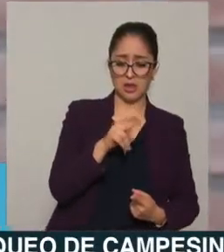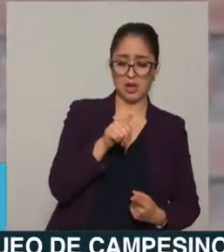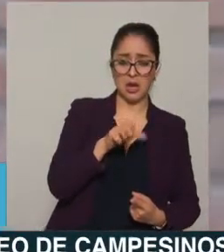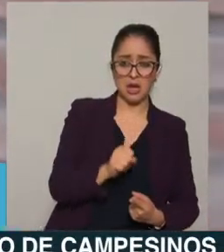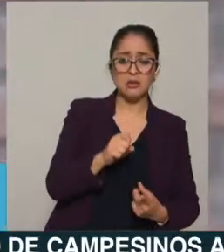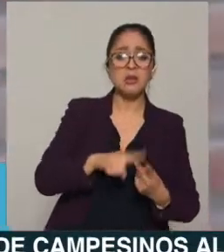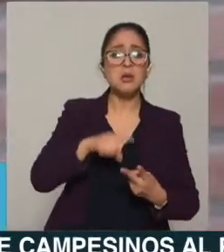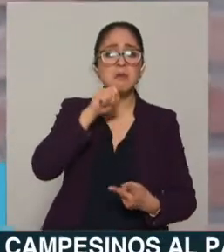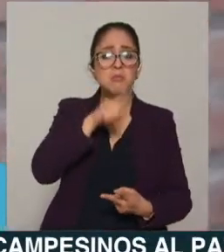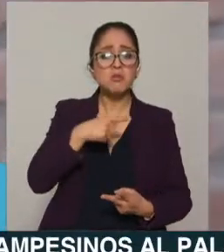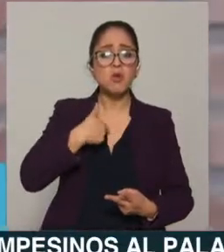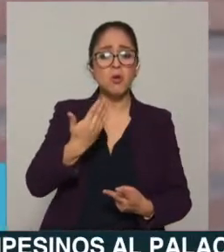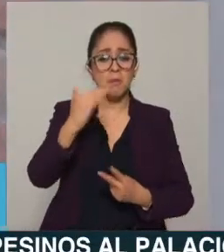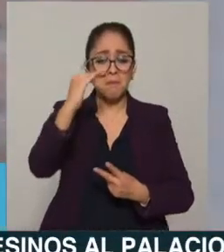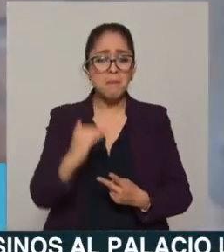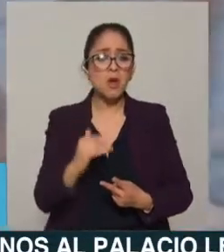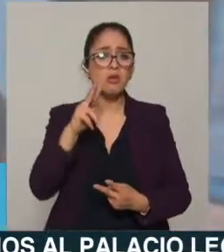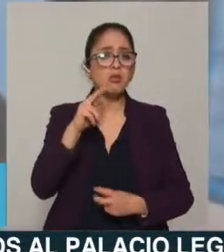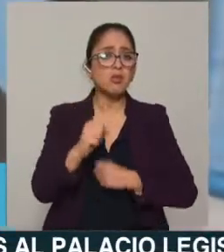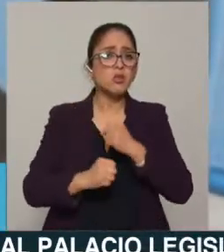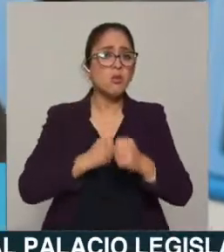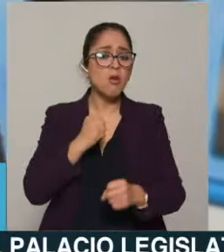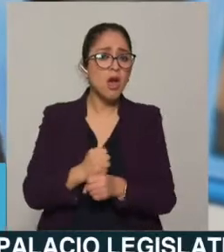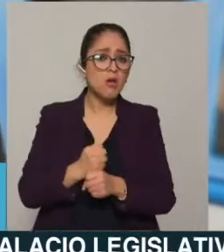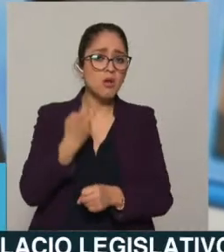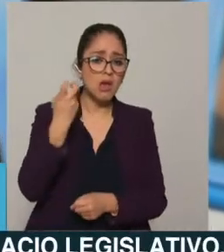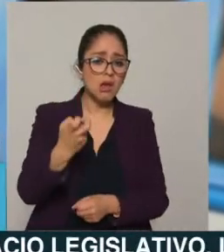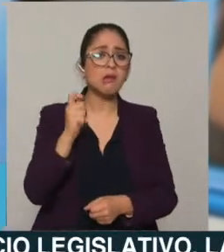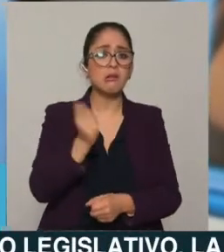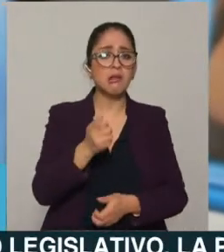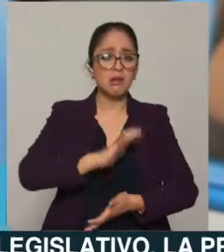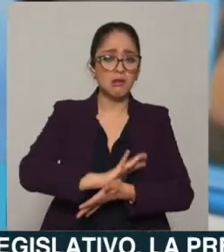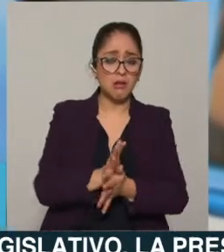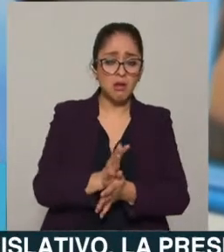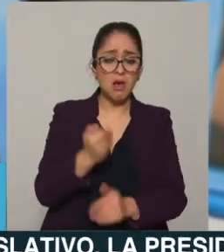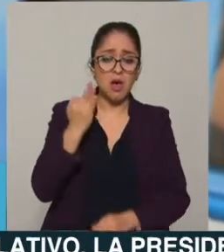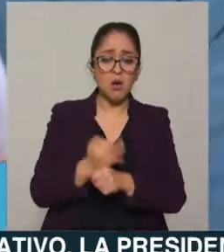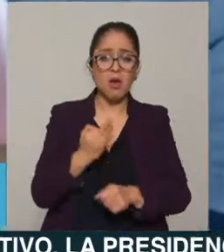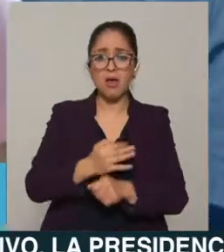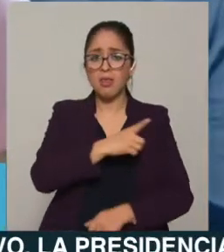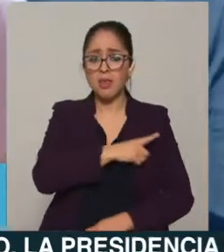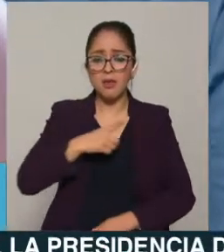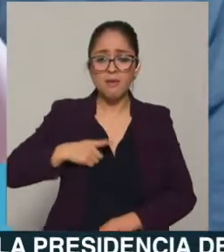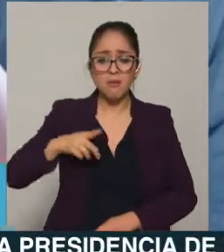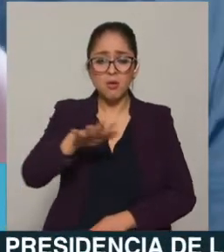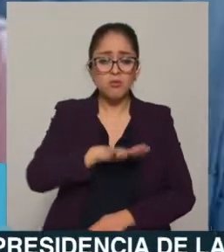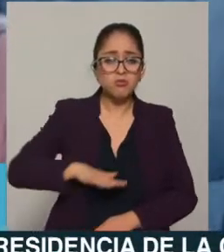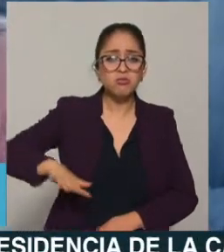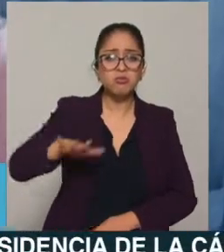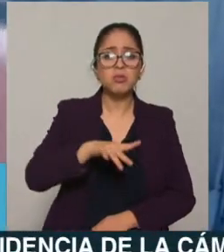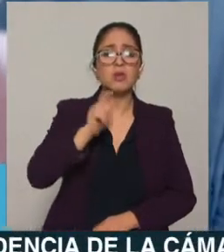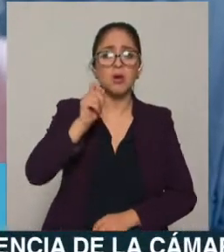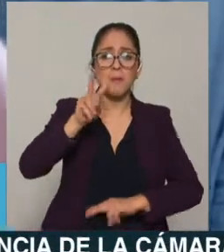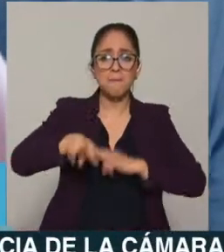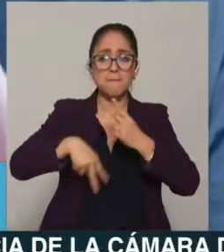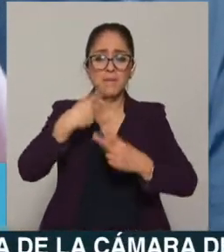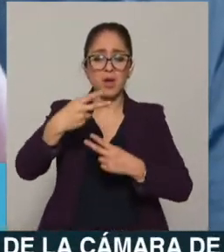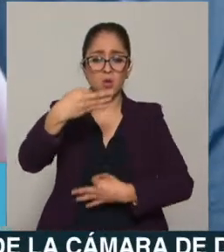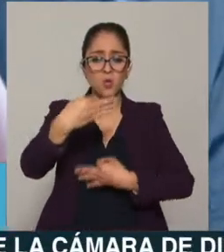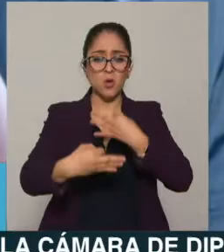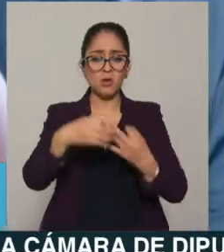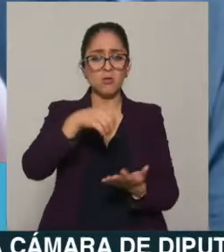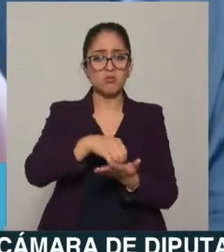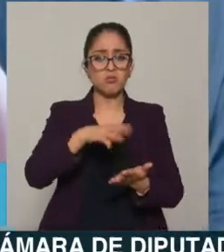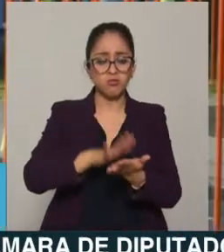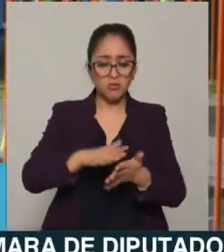más complejo. Lo que sí tenemos que generar ahora es una capacitación a los jueces del registro civil para que sepan